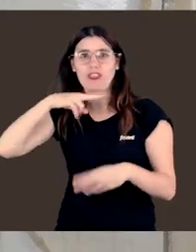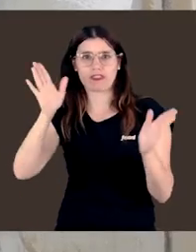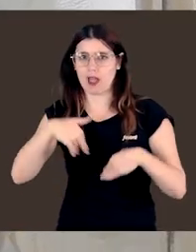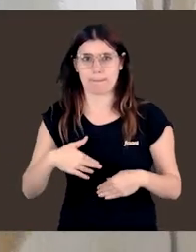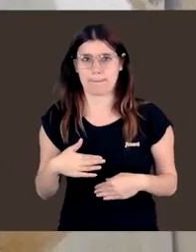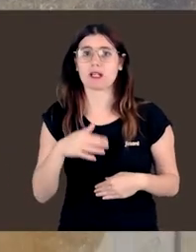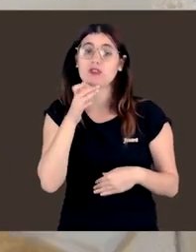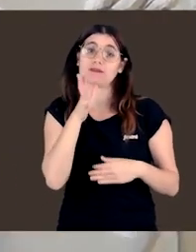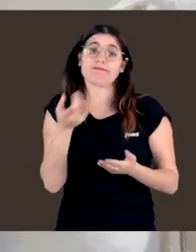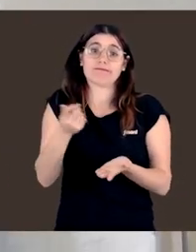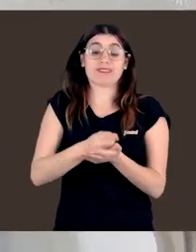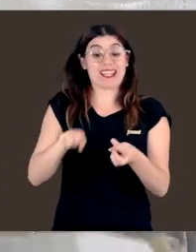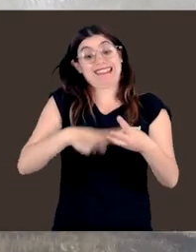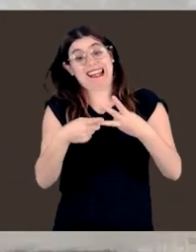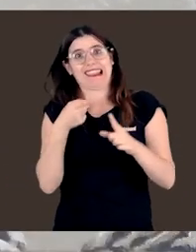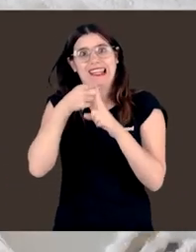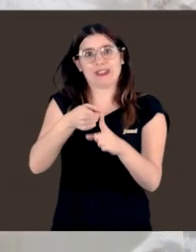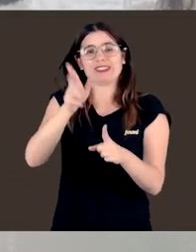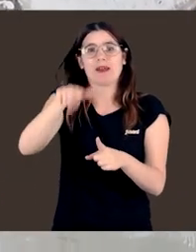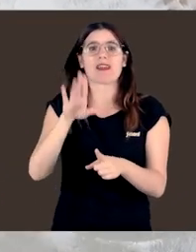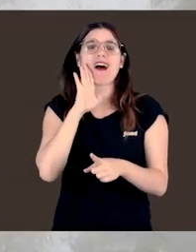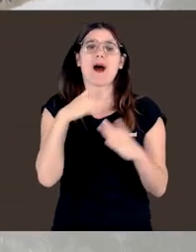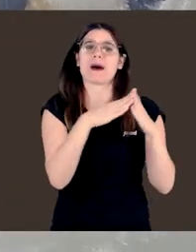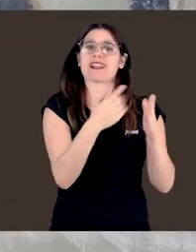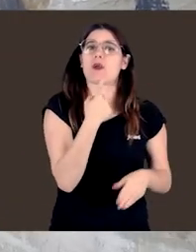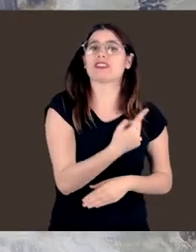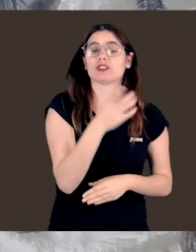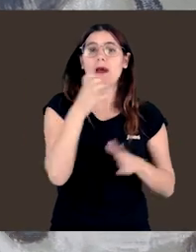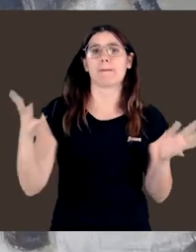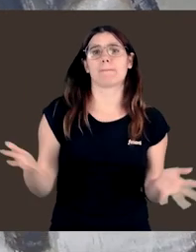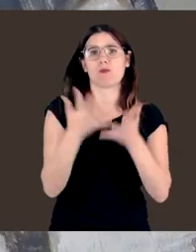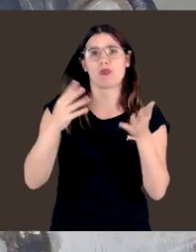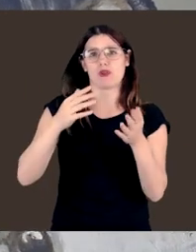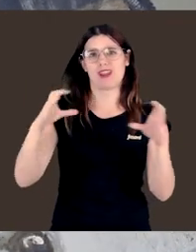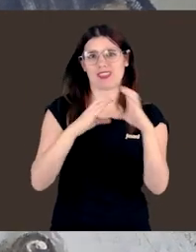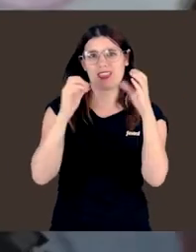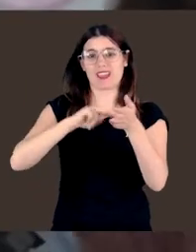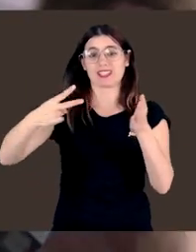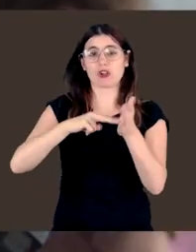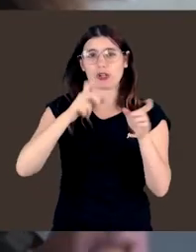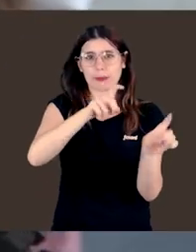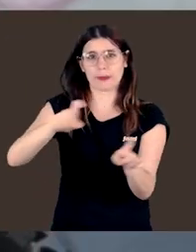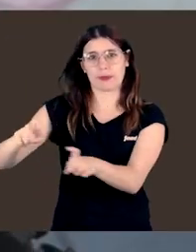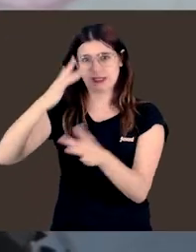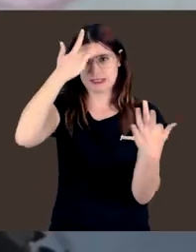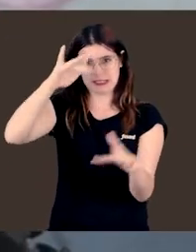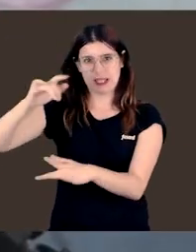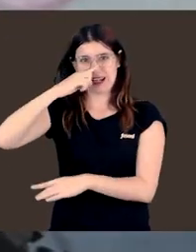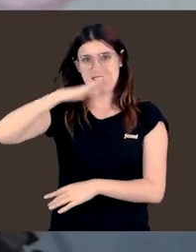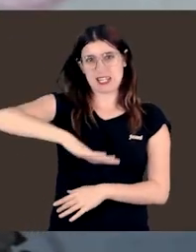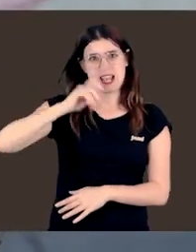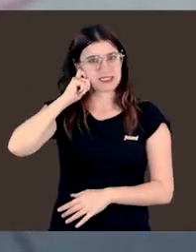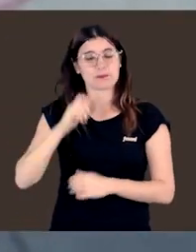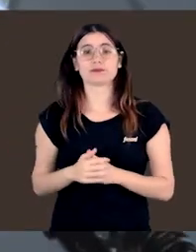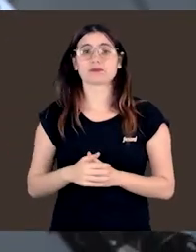reconocido como se debería haber hecho. Y un tercero, que es lo que bien ha dicho María, promocionar la ciencia y la tecnología en las niñas